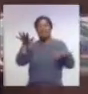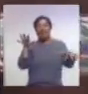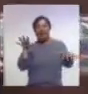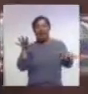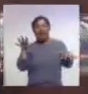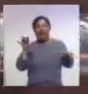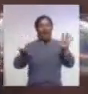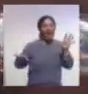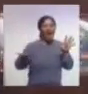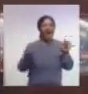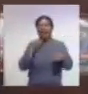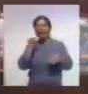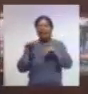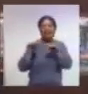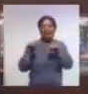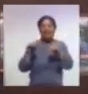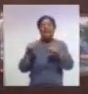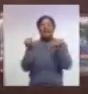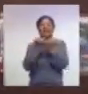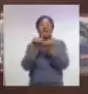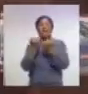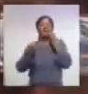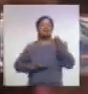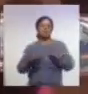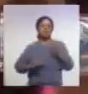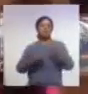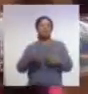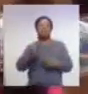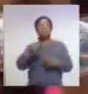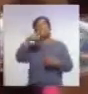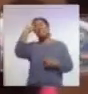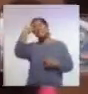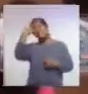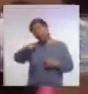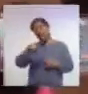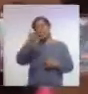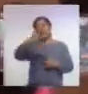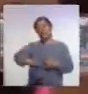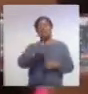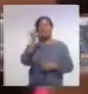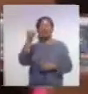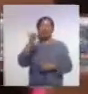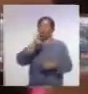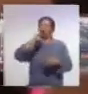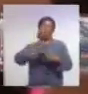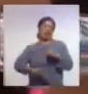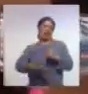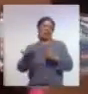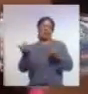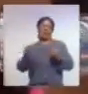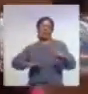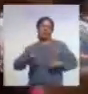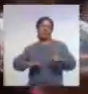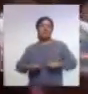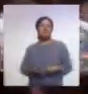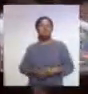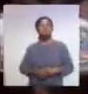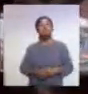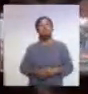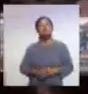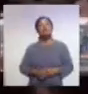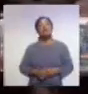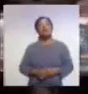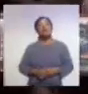de los ensayos para la puesta en escena que realizarán el 10 de agosto durante el último día de actividades. Además, el día de hoy se estructuró de manera